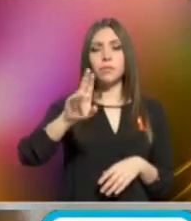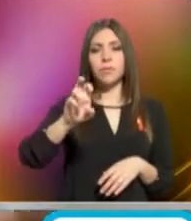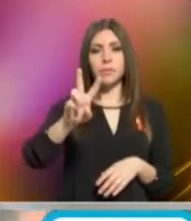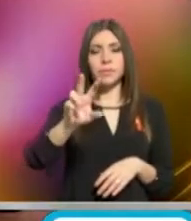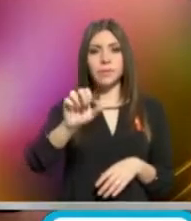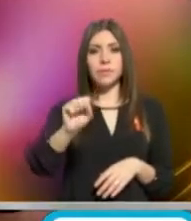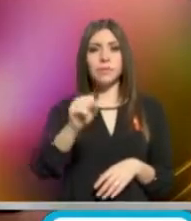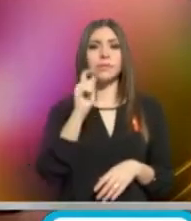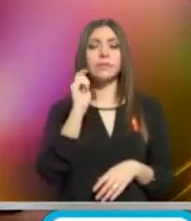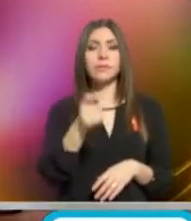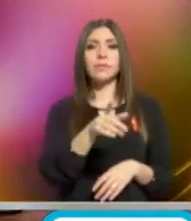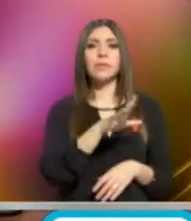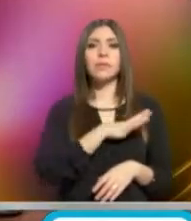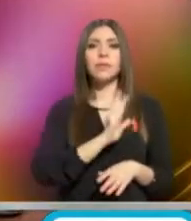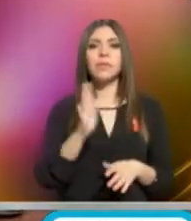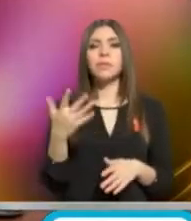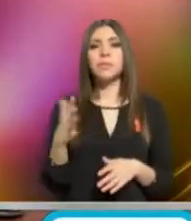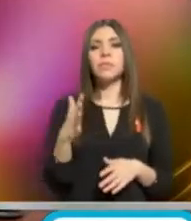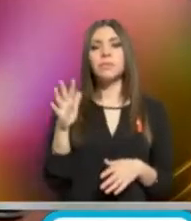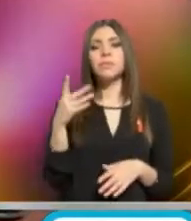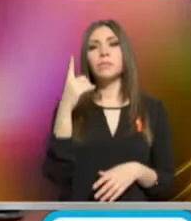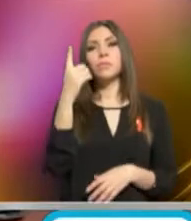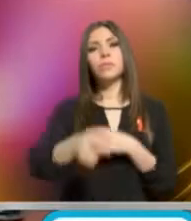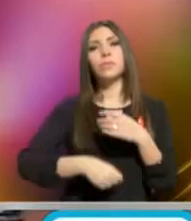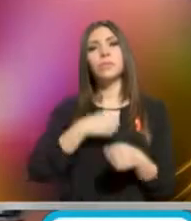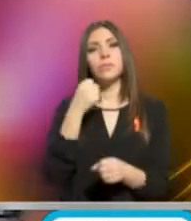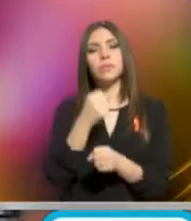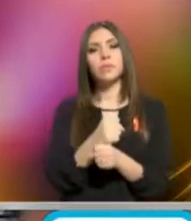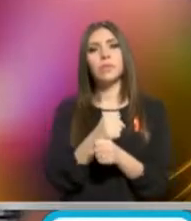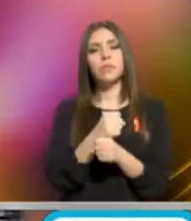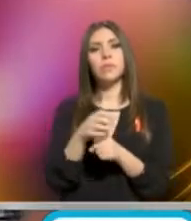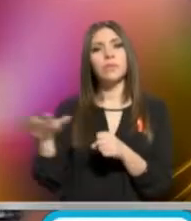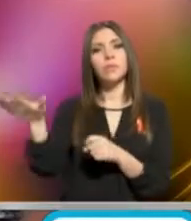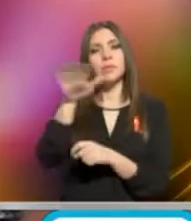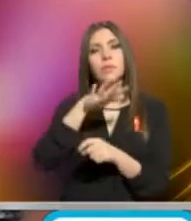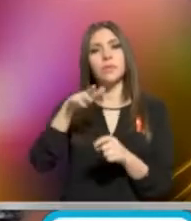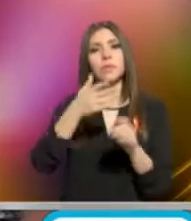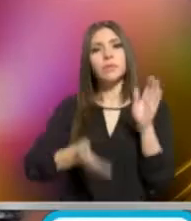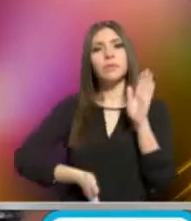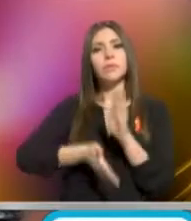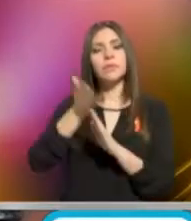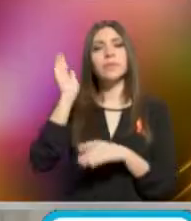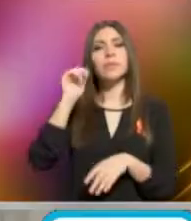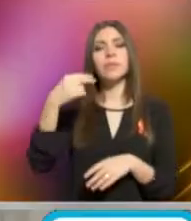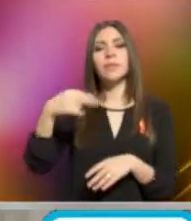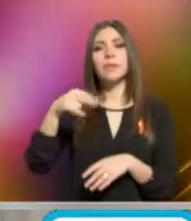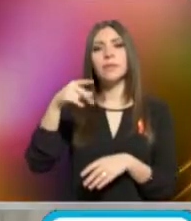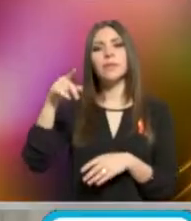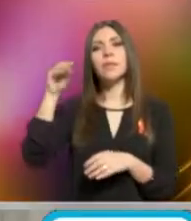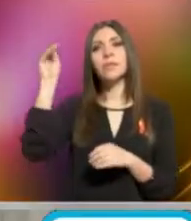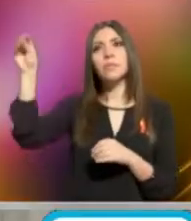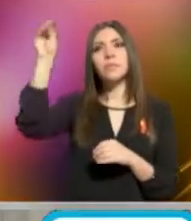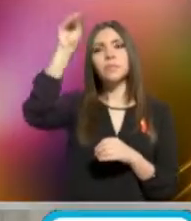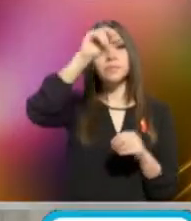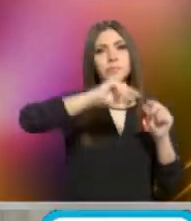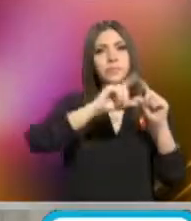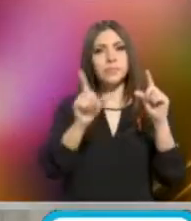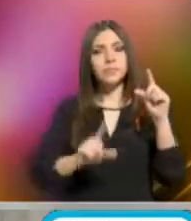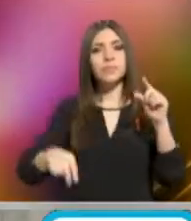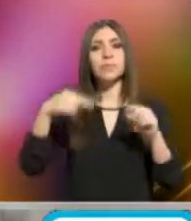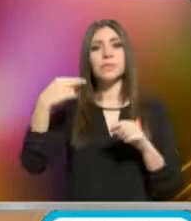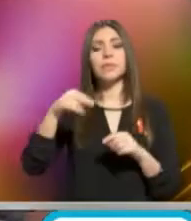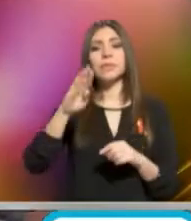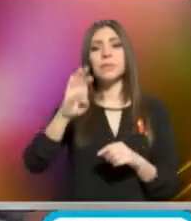pues yo creo que ya desde hace más o menos un año en Ambulante, Sí. en la gira de documentales que se hace en todo México, presentó Bellas de